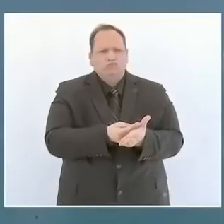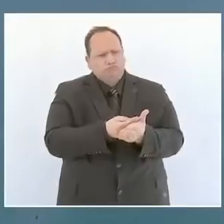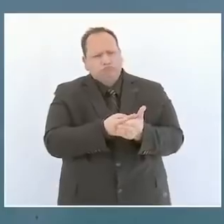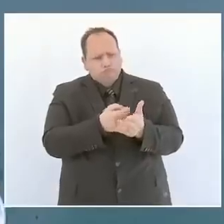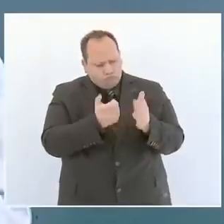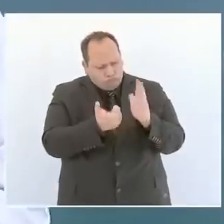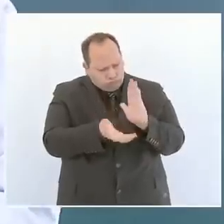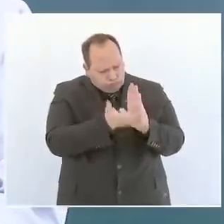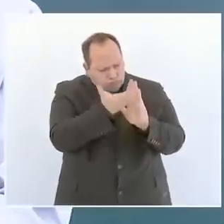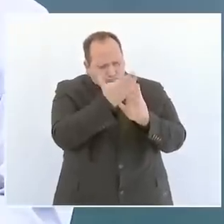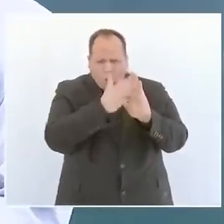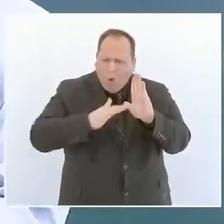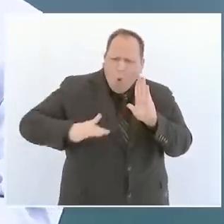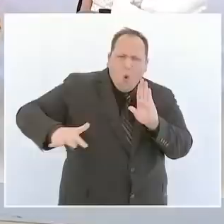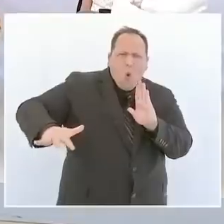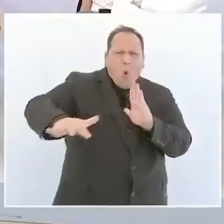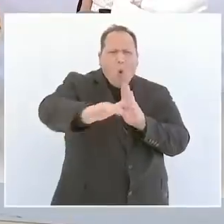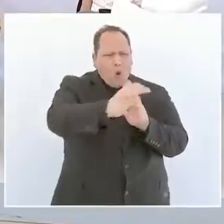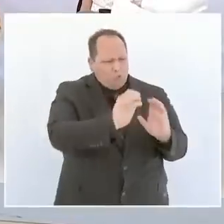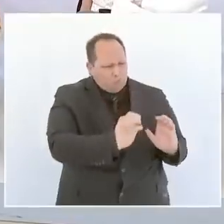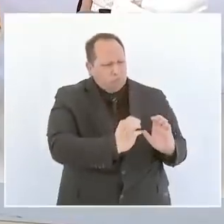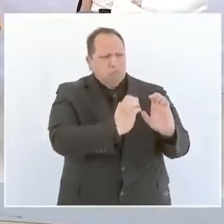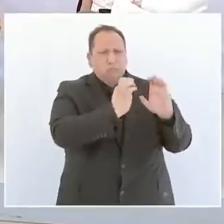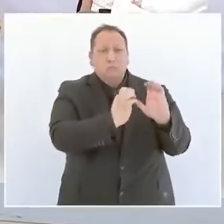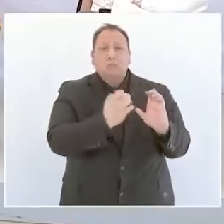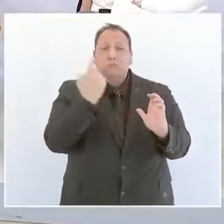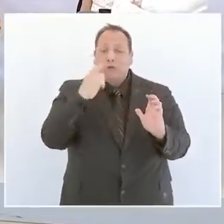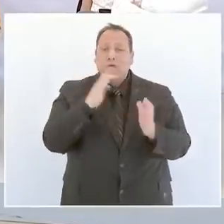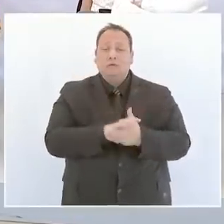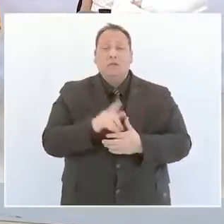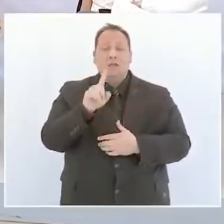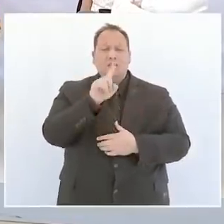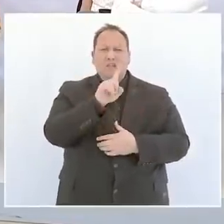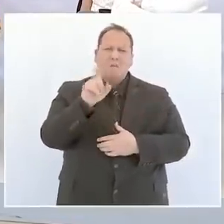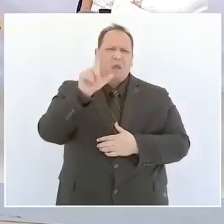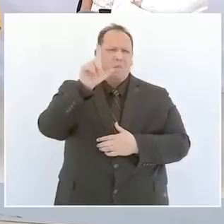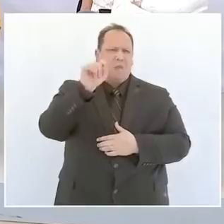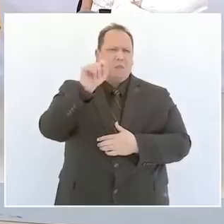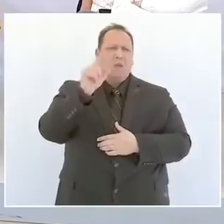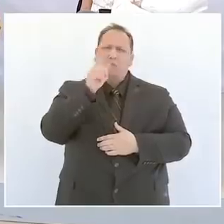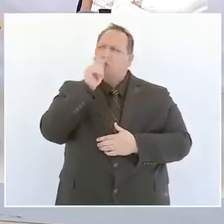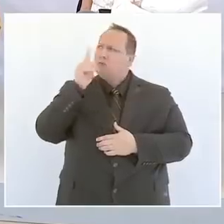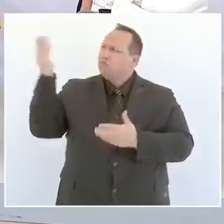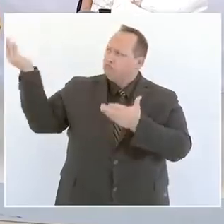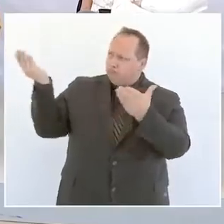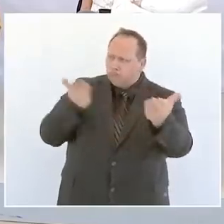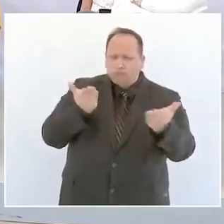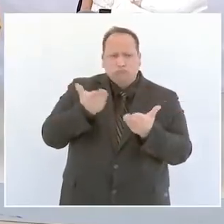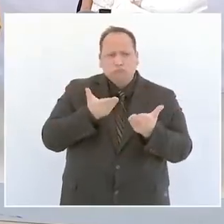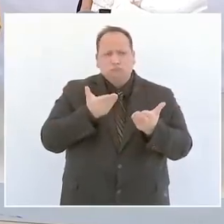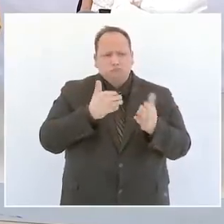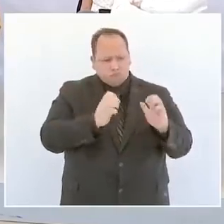Una instalación de esta para albergar a 120 elementos